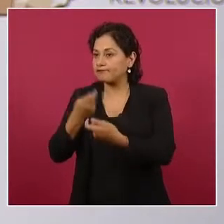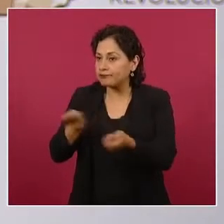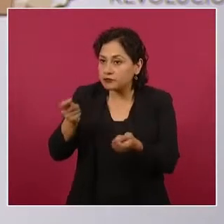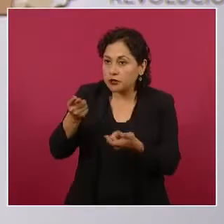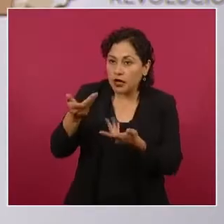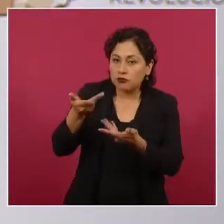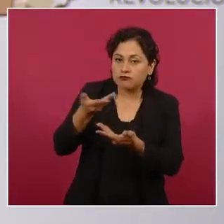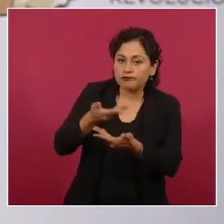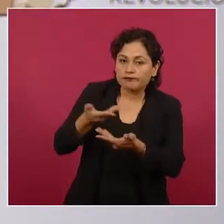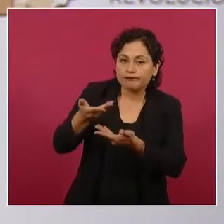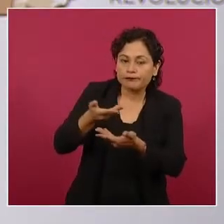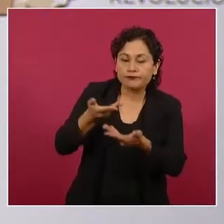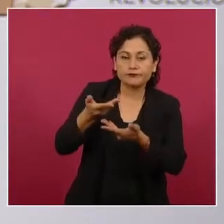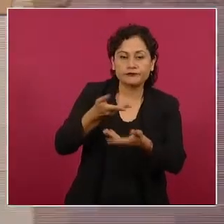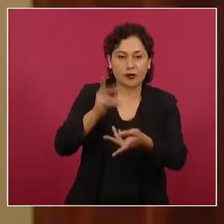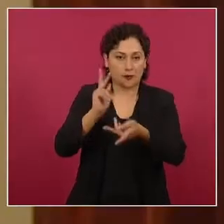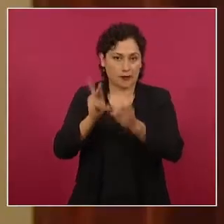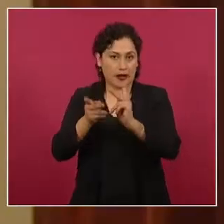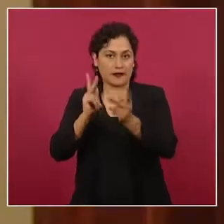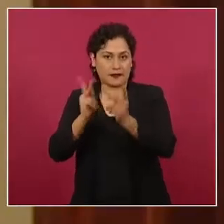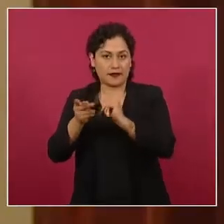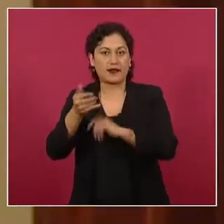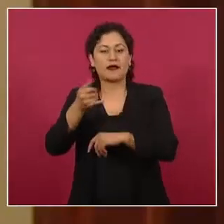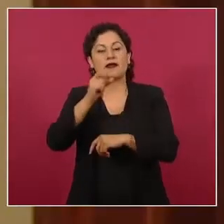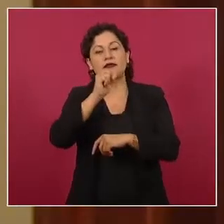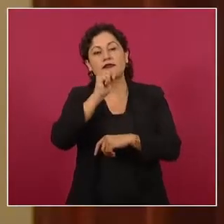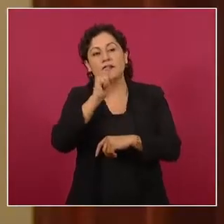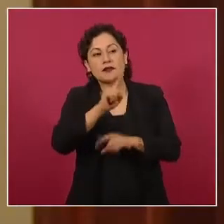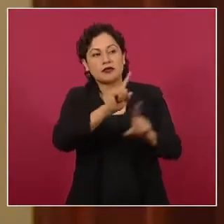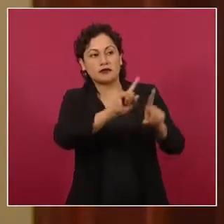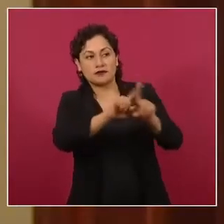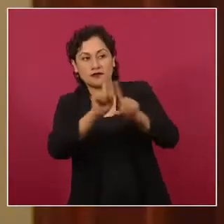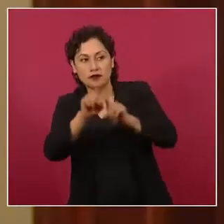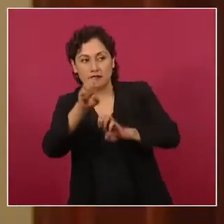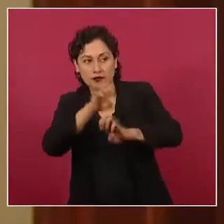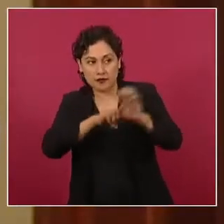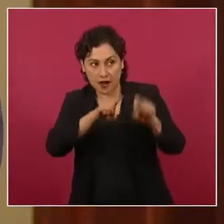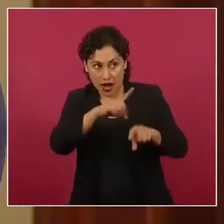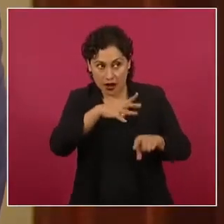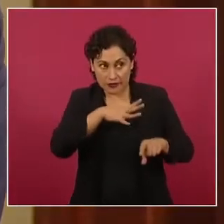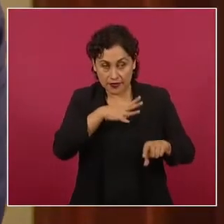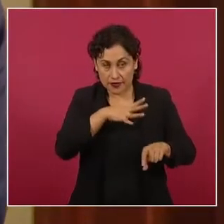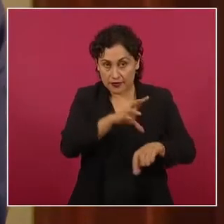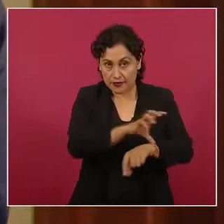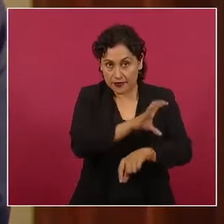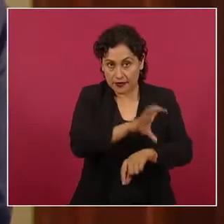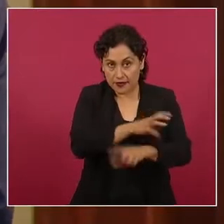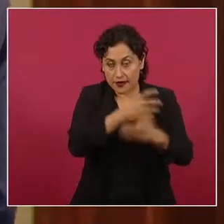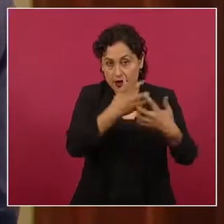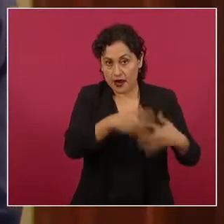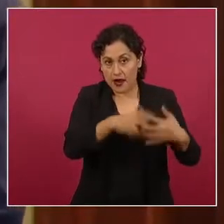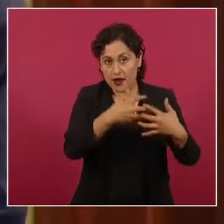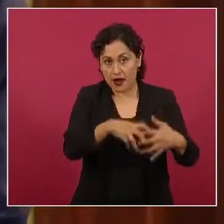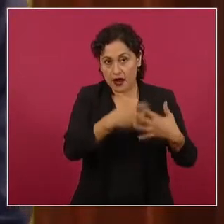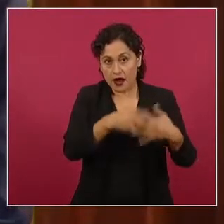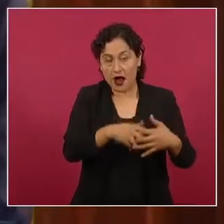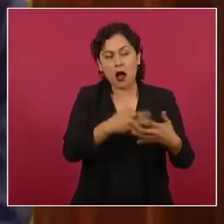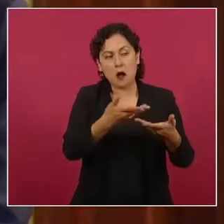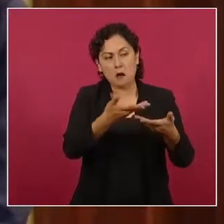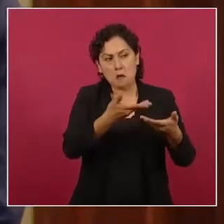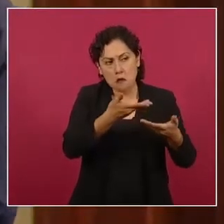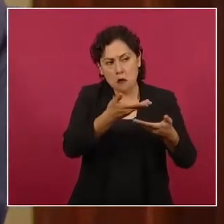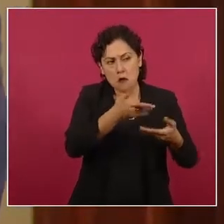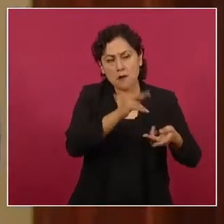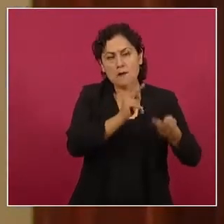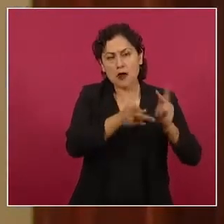diálogo con generadores de energía de este sistema de autoabasto y con